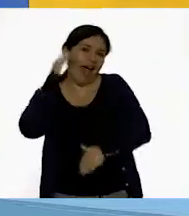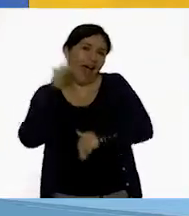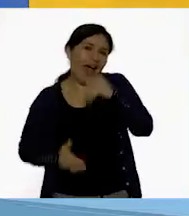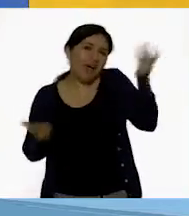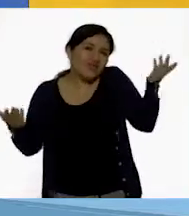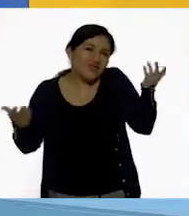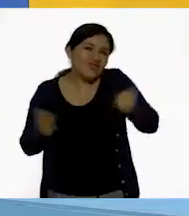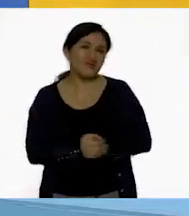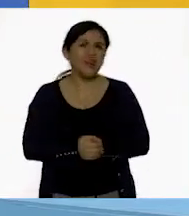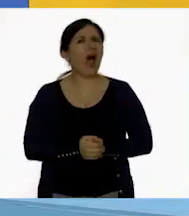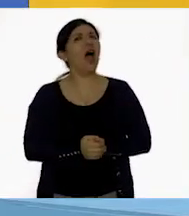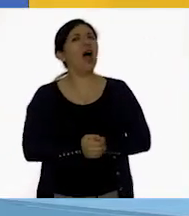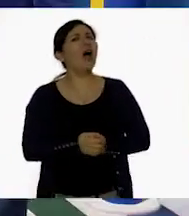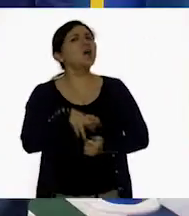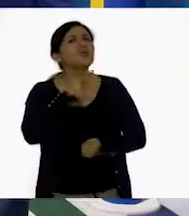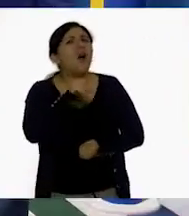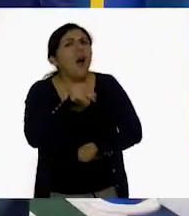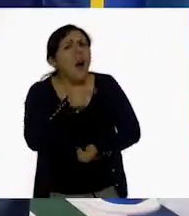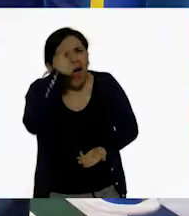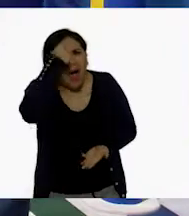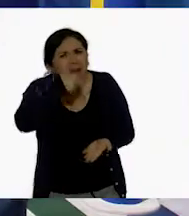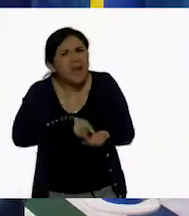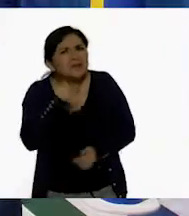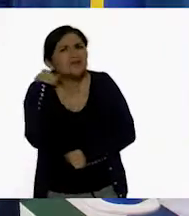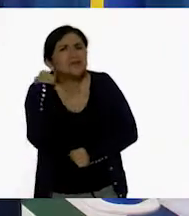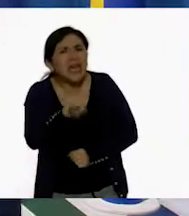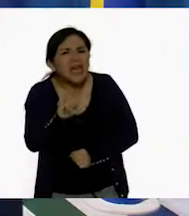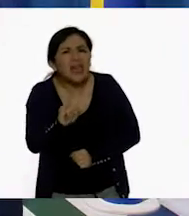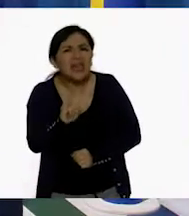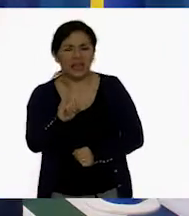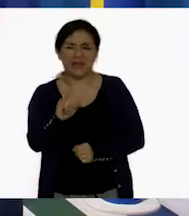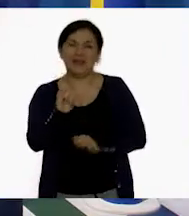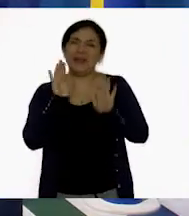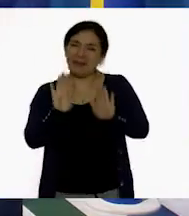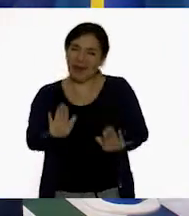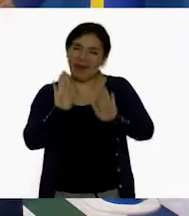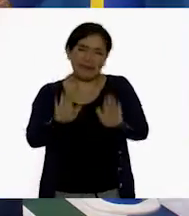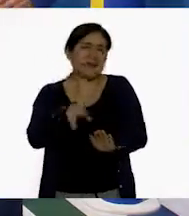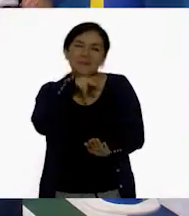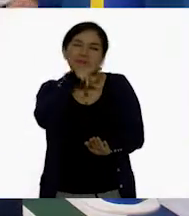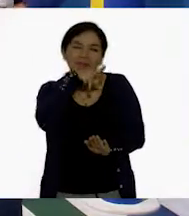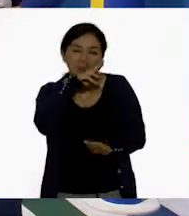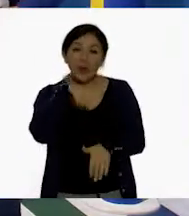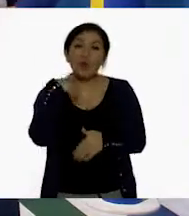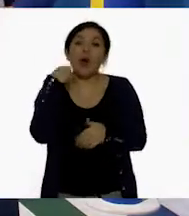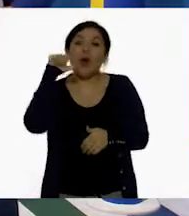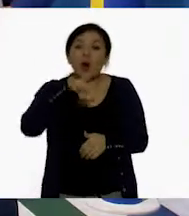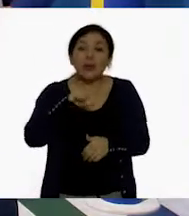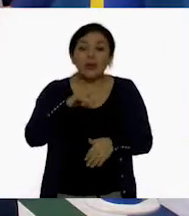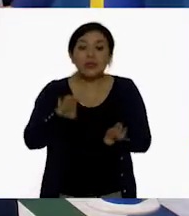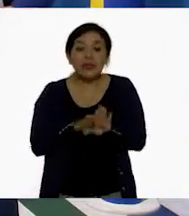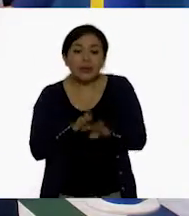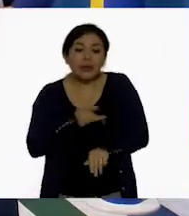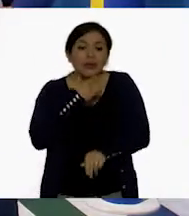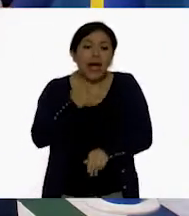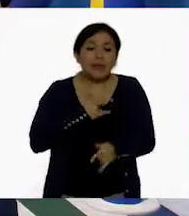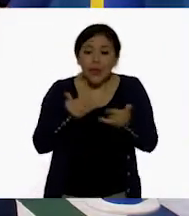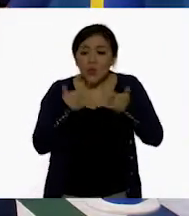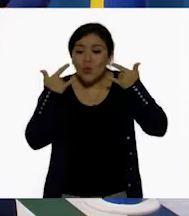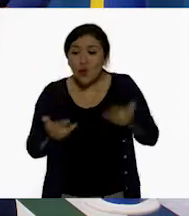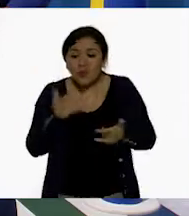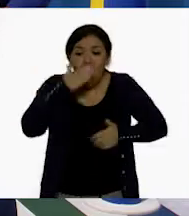clase. No lo puedo creer. Bueno, pero no se desalienten, que la pesadumbre de no tener